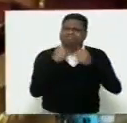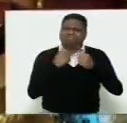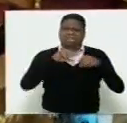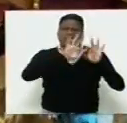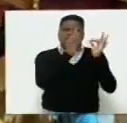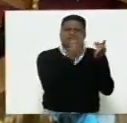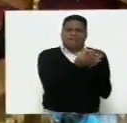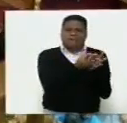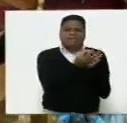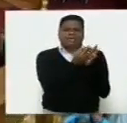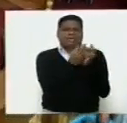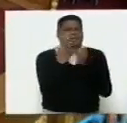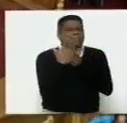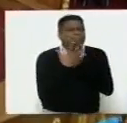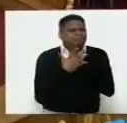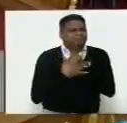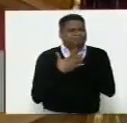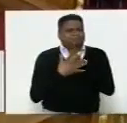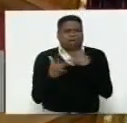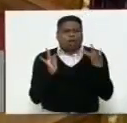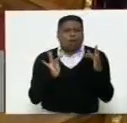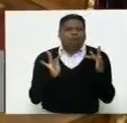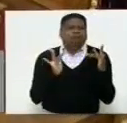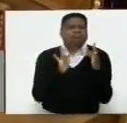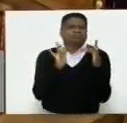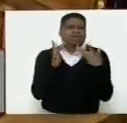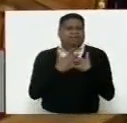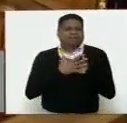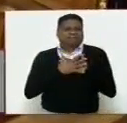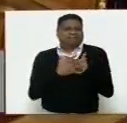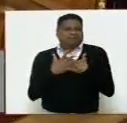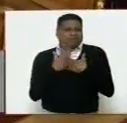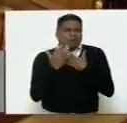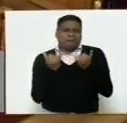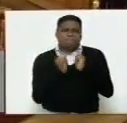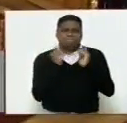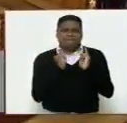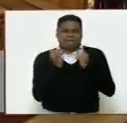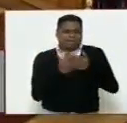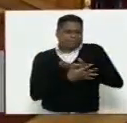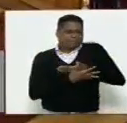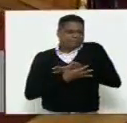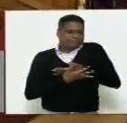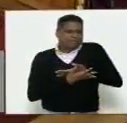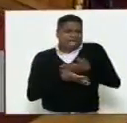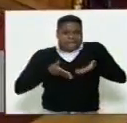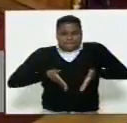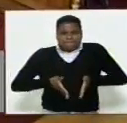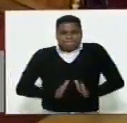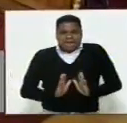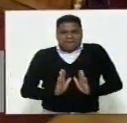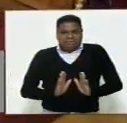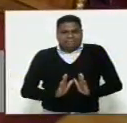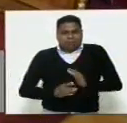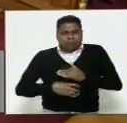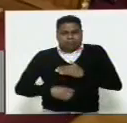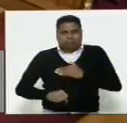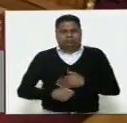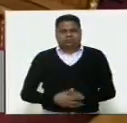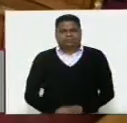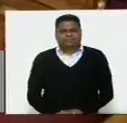familia, del contacto, el primer contacto de la mujer con el niño a partir del parto y del nacimiento, donde